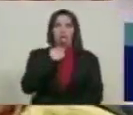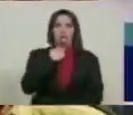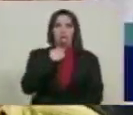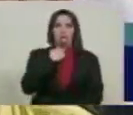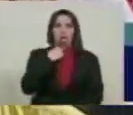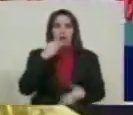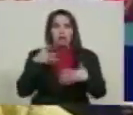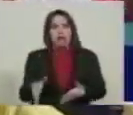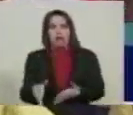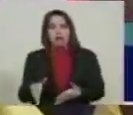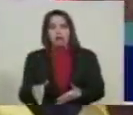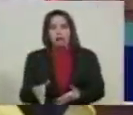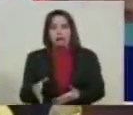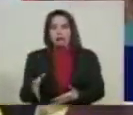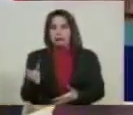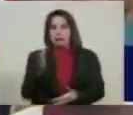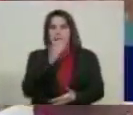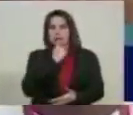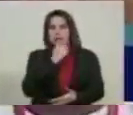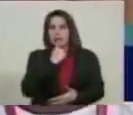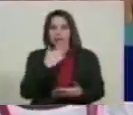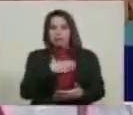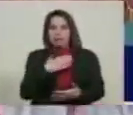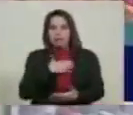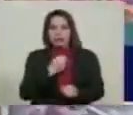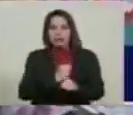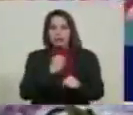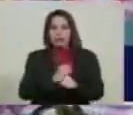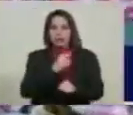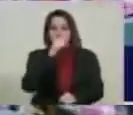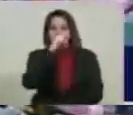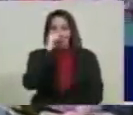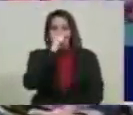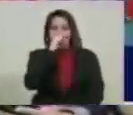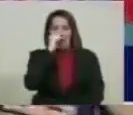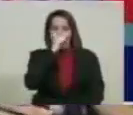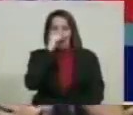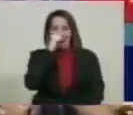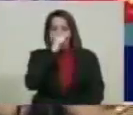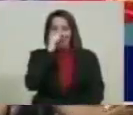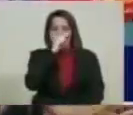no aguanta una apretada. No la aguanta.